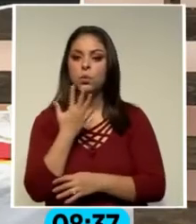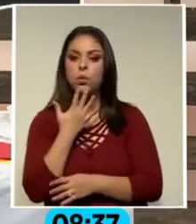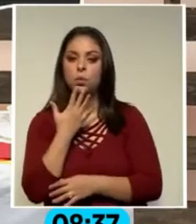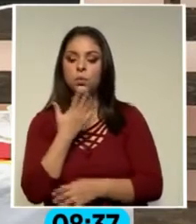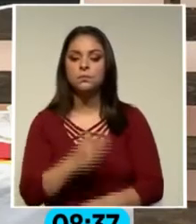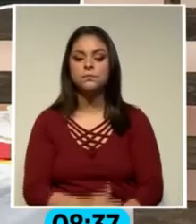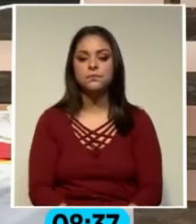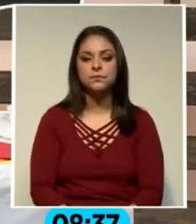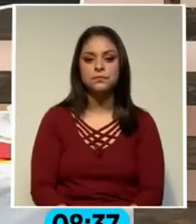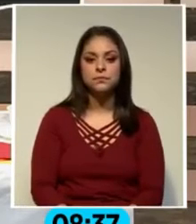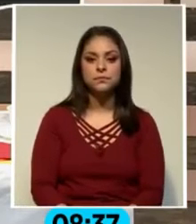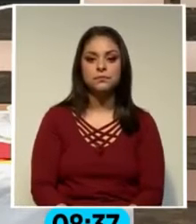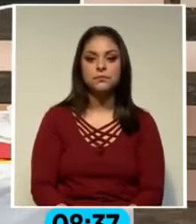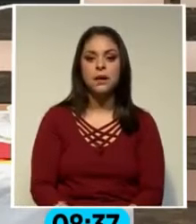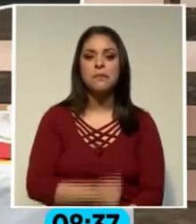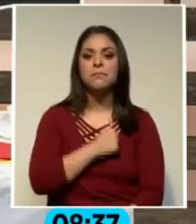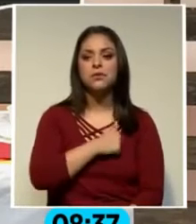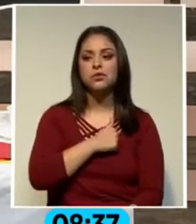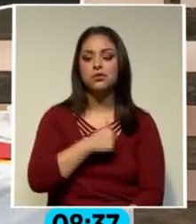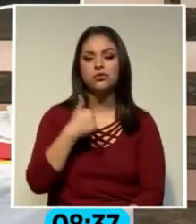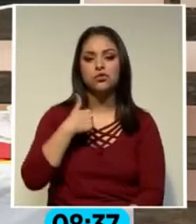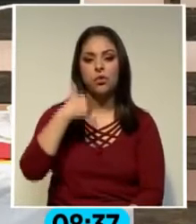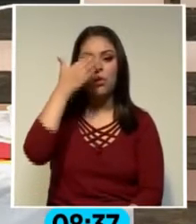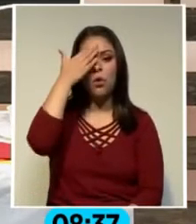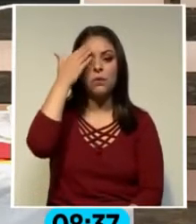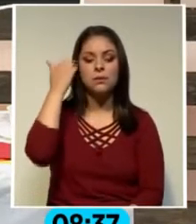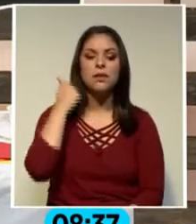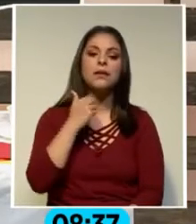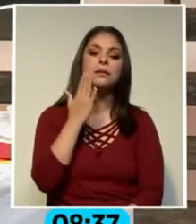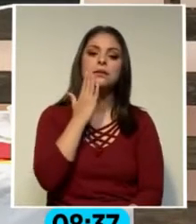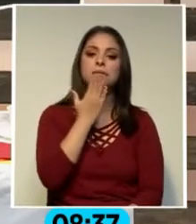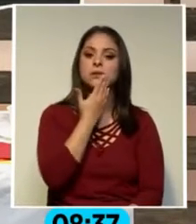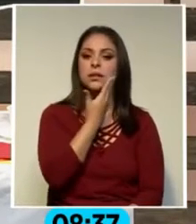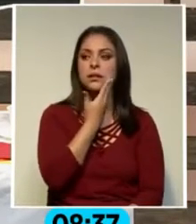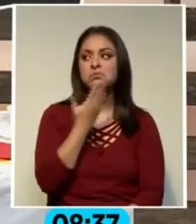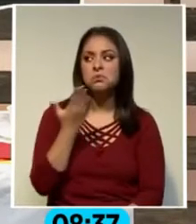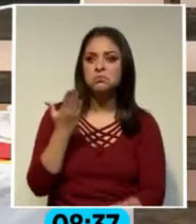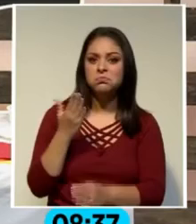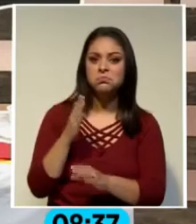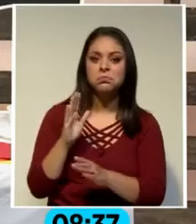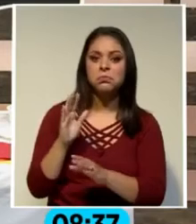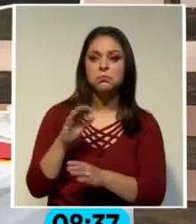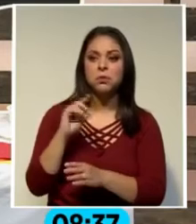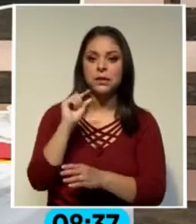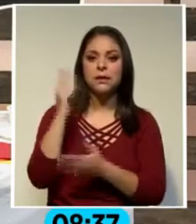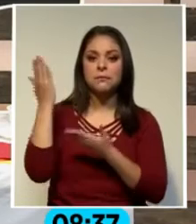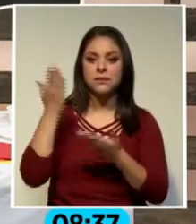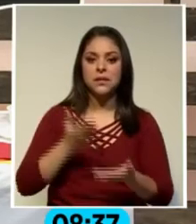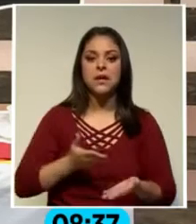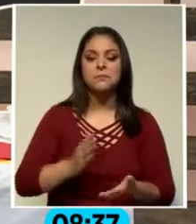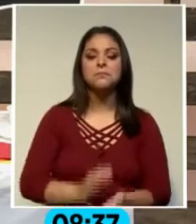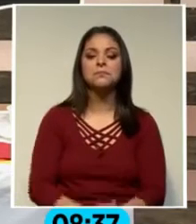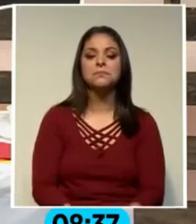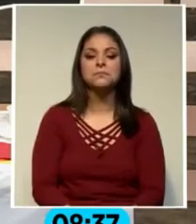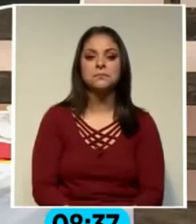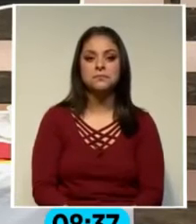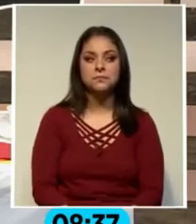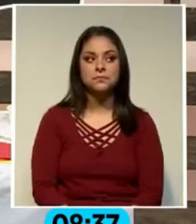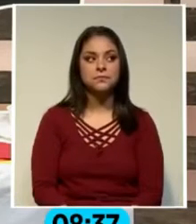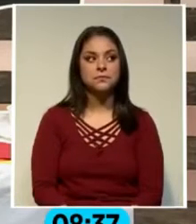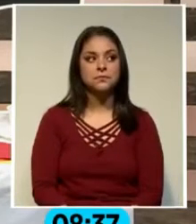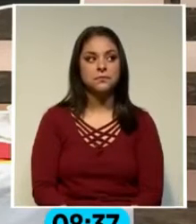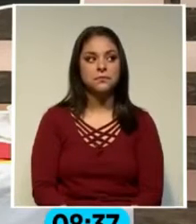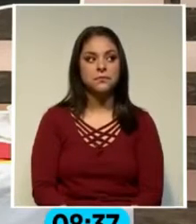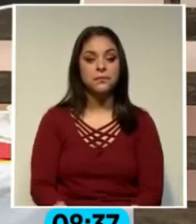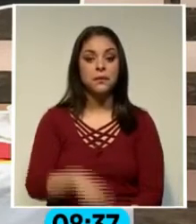la servilleta. Pero tal vez un compañero nos pueda ayudar con un pedacito de servilleta y se lo agradecemos. Muchísimo. Es